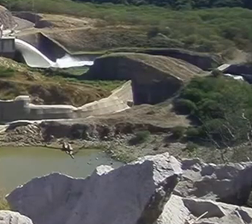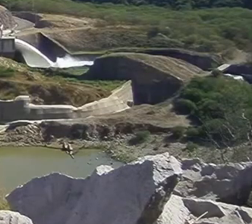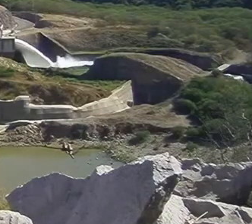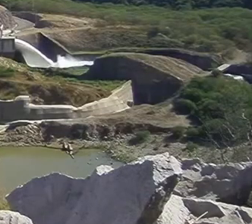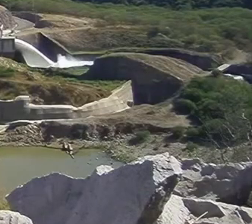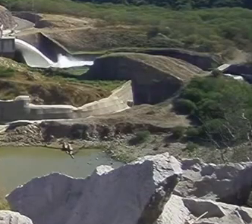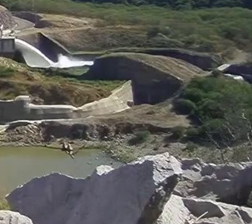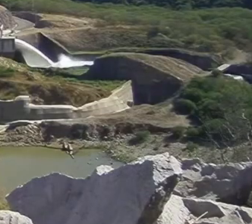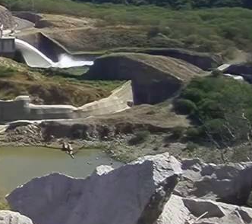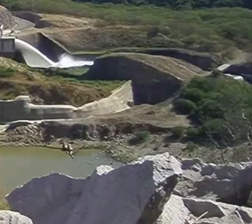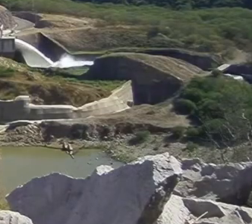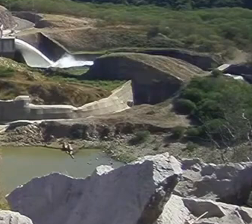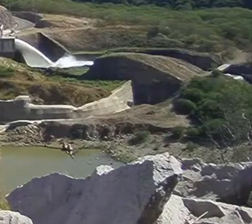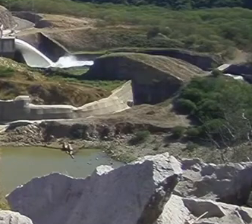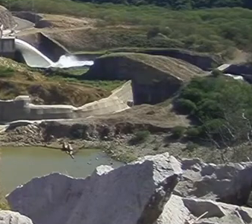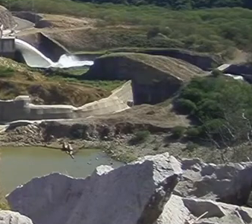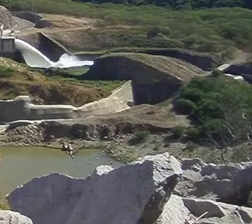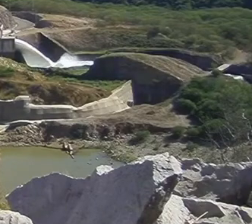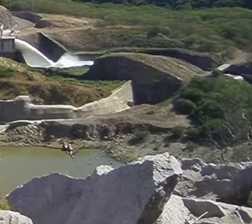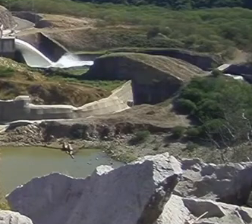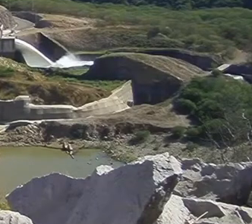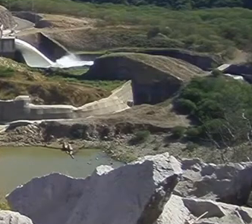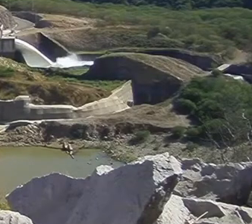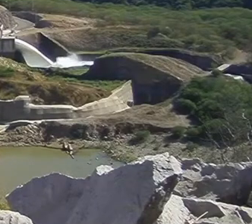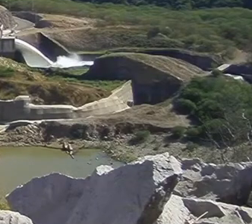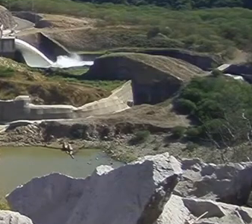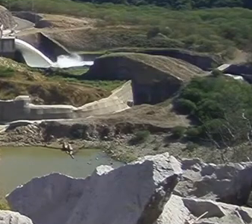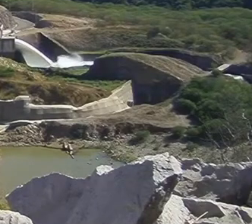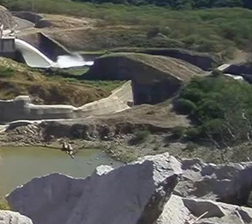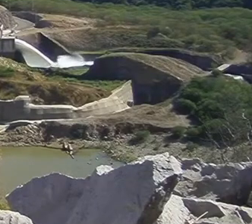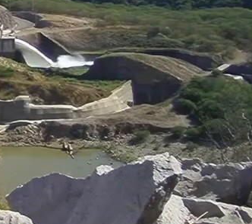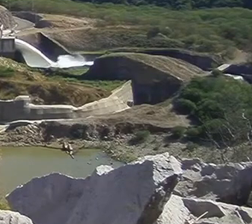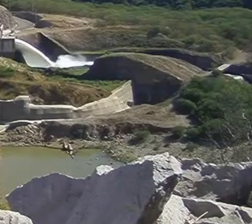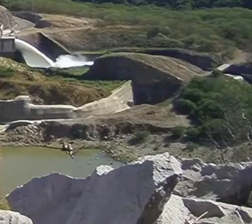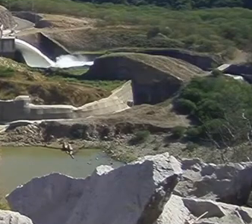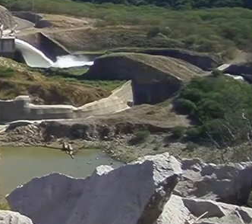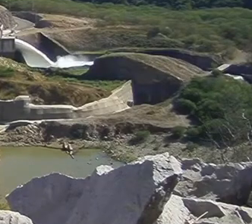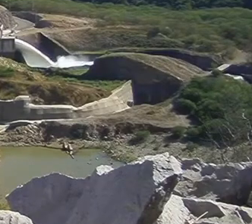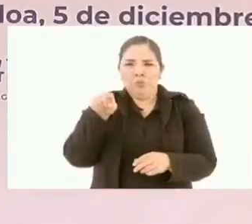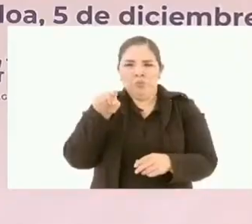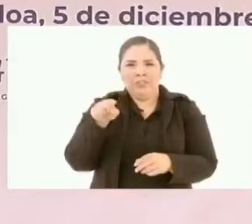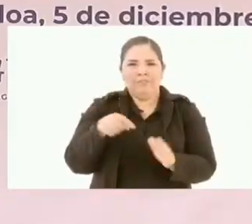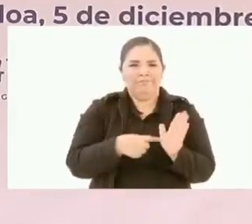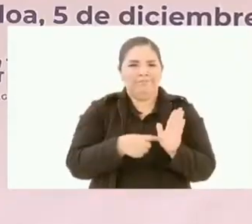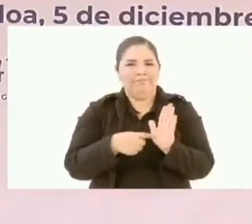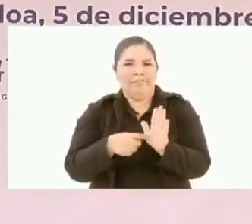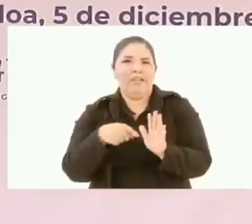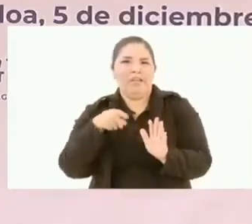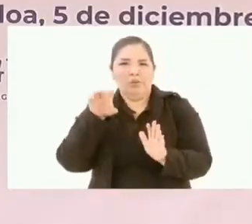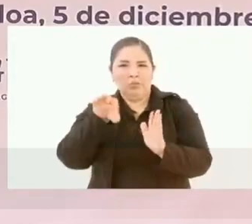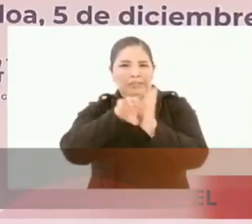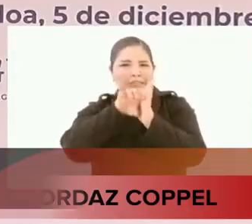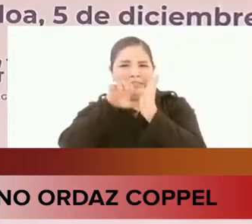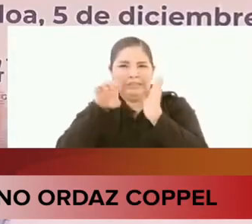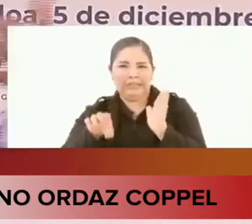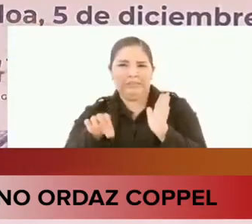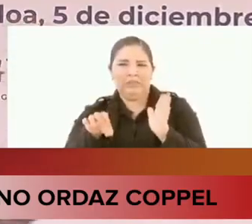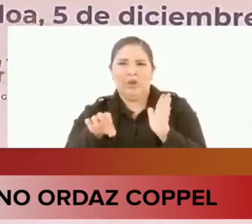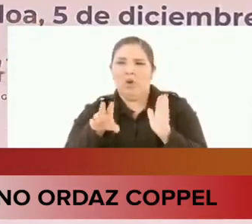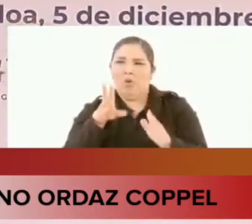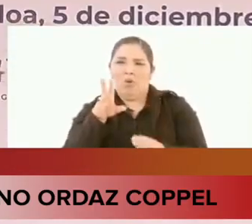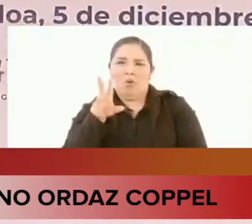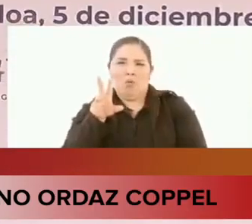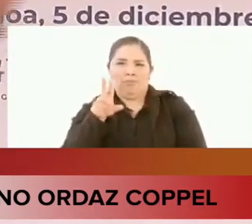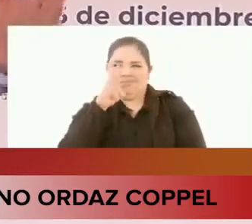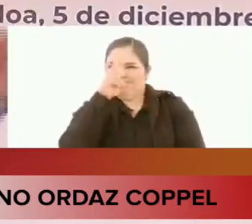que es lamentable, pues, pero es una realidad y creo que usted ha puesto muy claro el ejemplo de lo que no debe